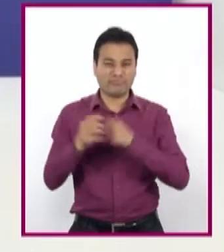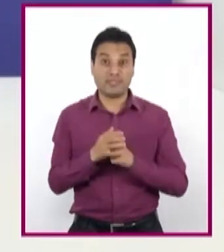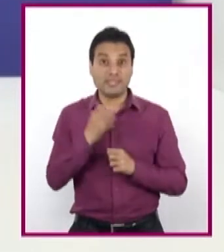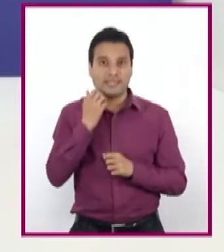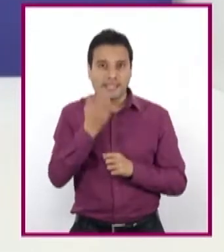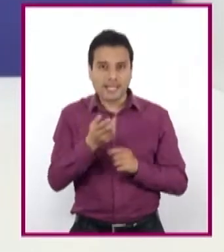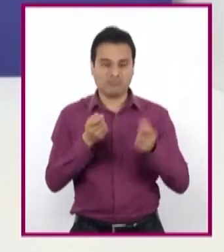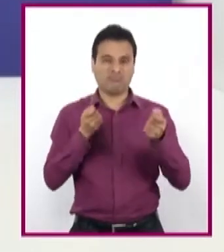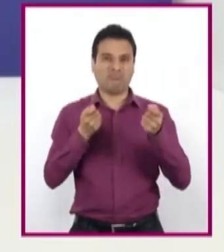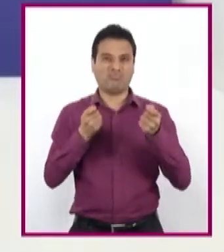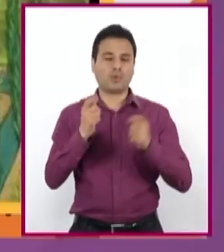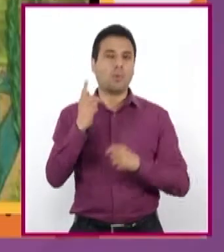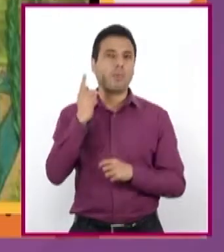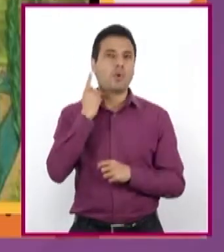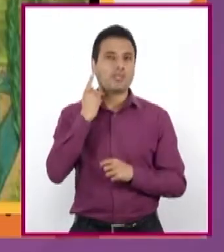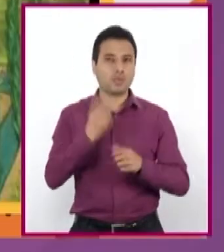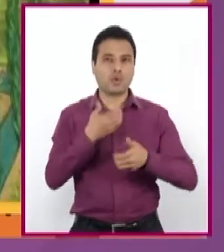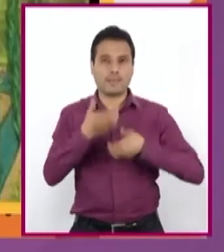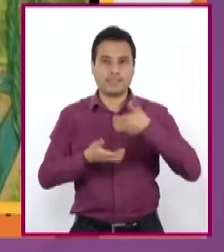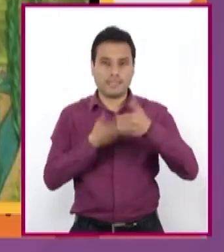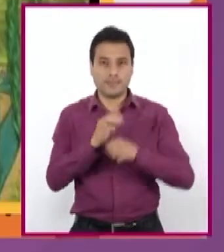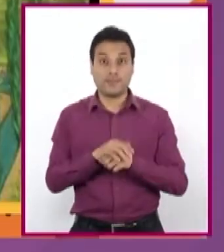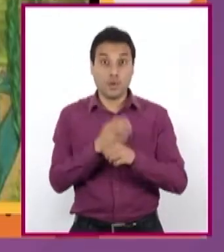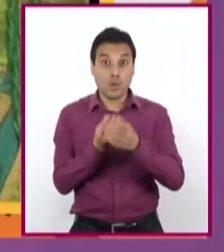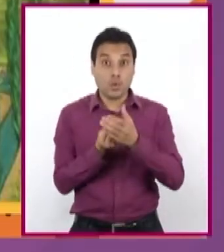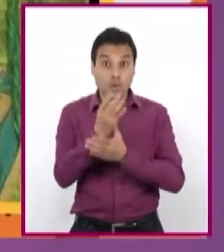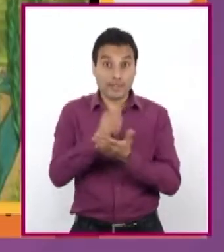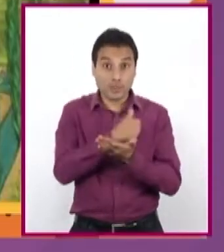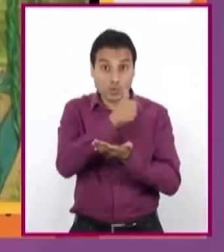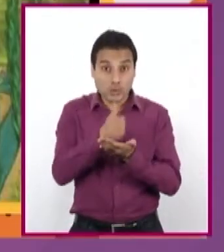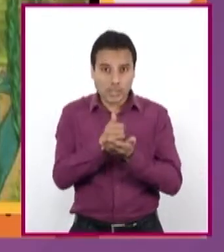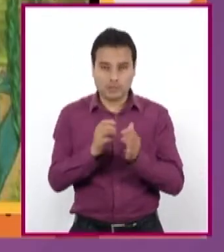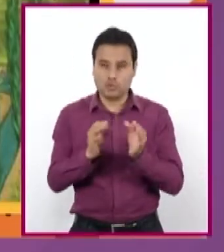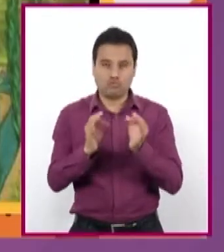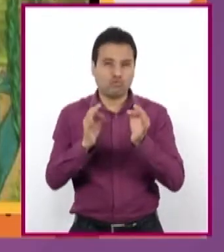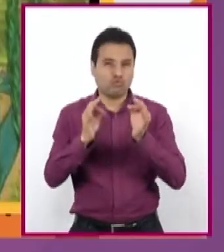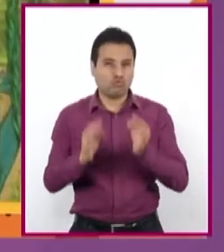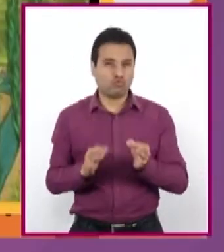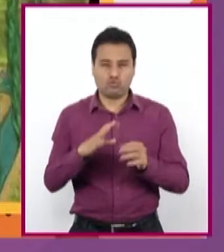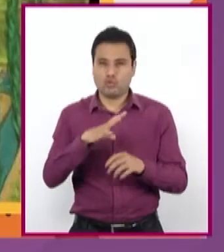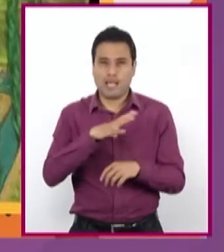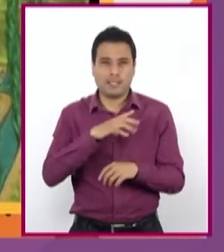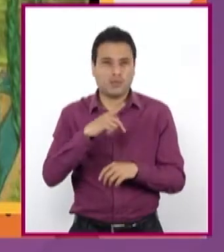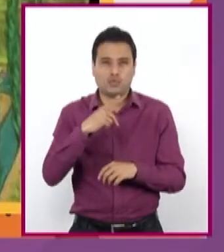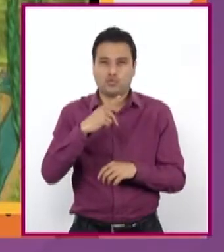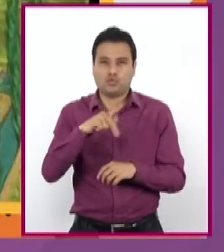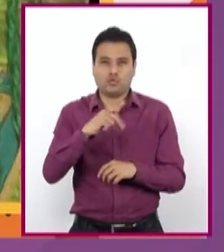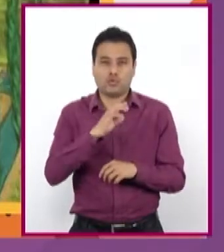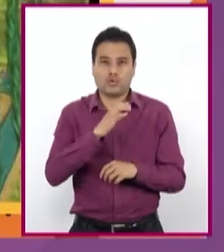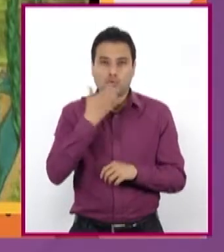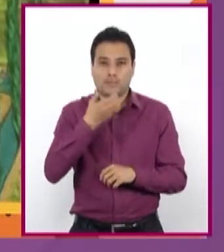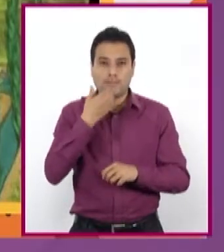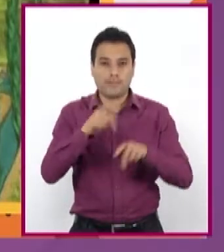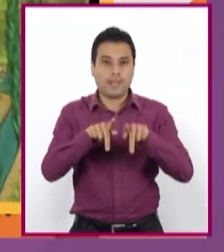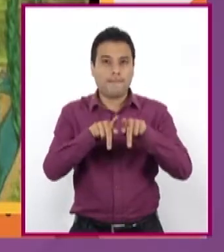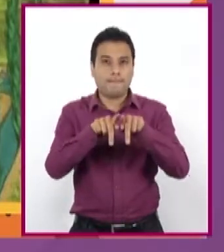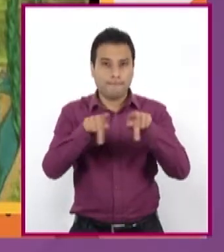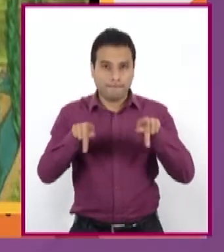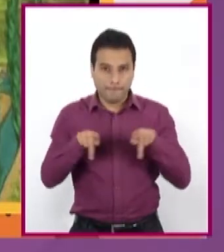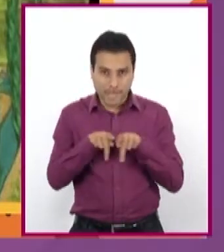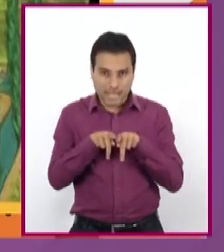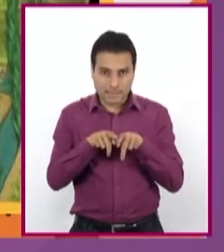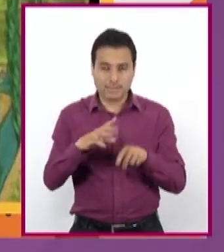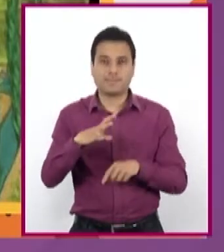comercial y político. Los nuevos centros se distinguen por un tipo arquitectónico de plazas, plataformas y